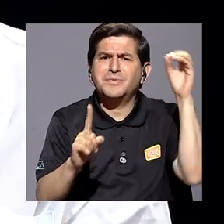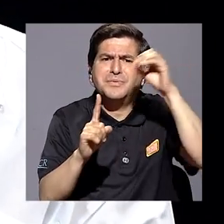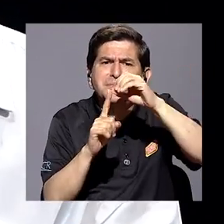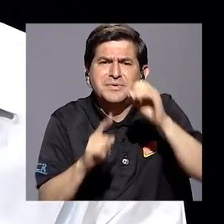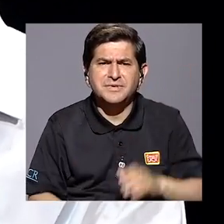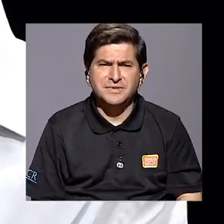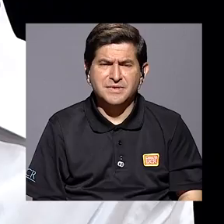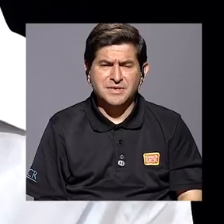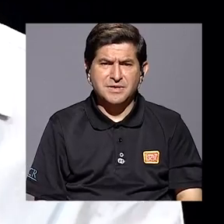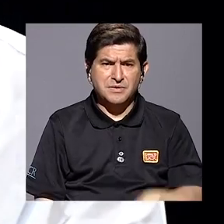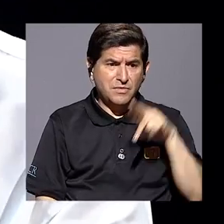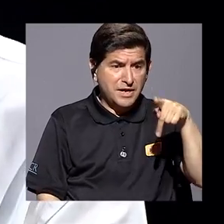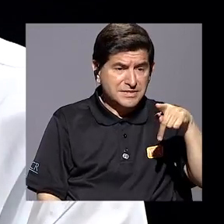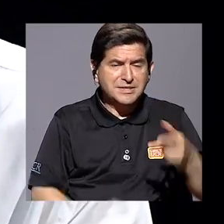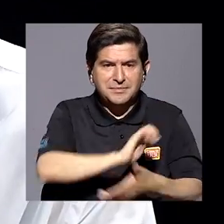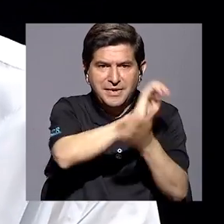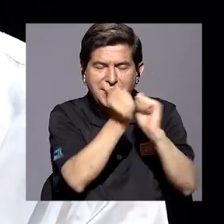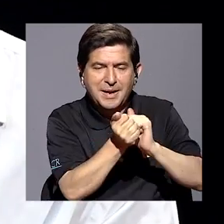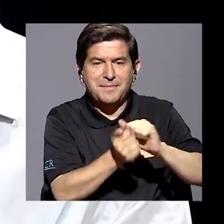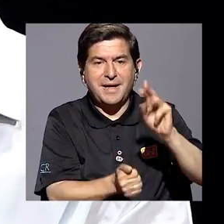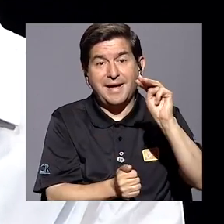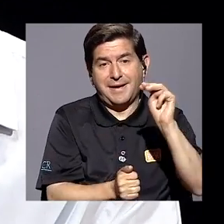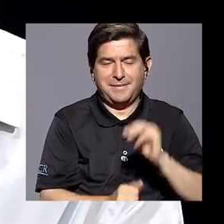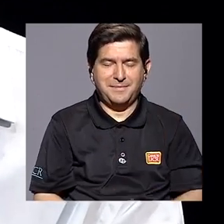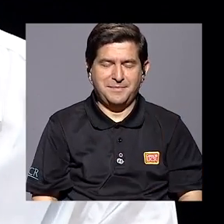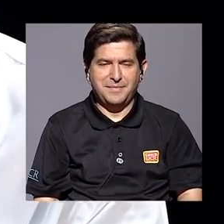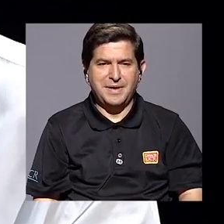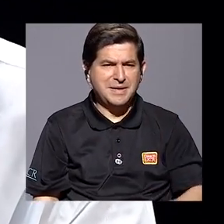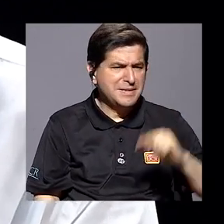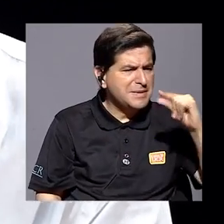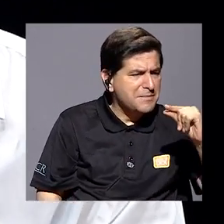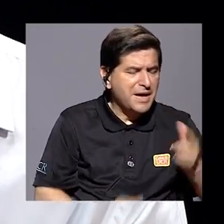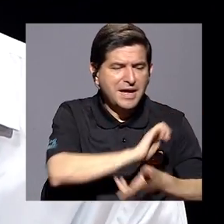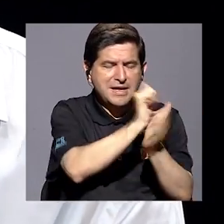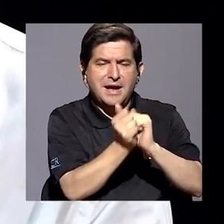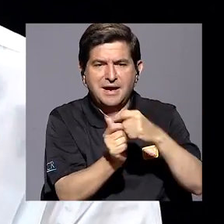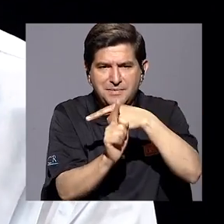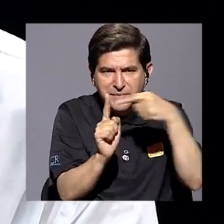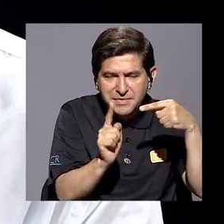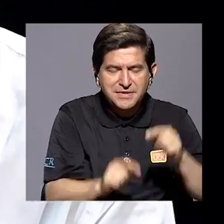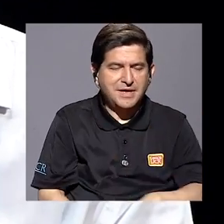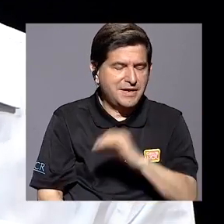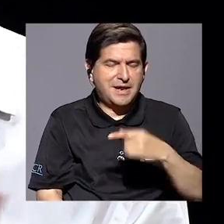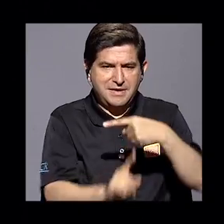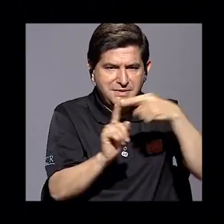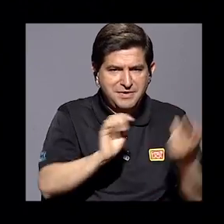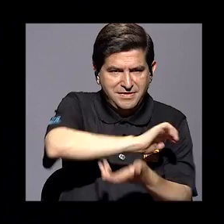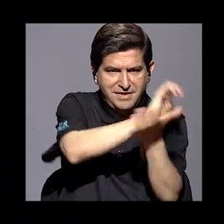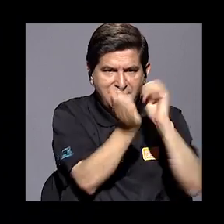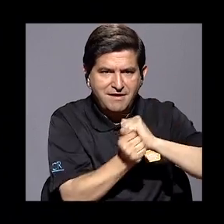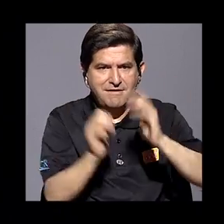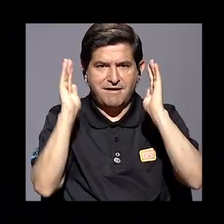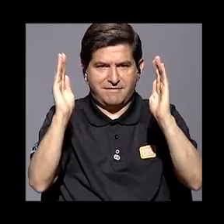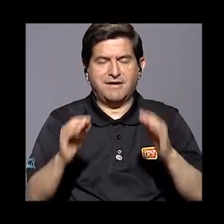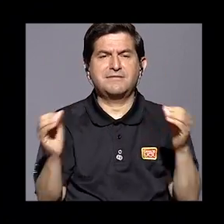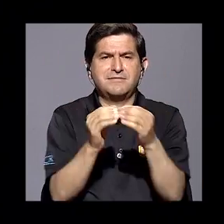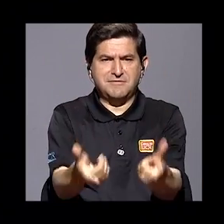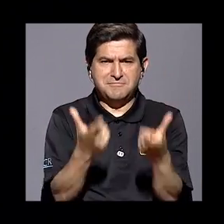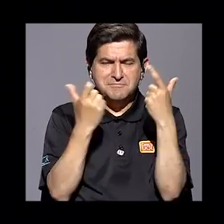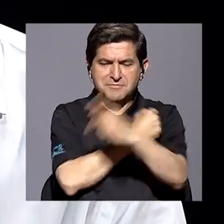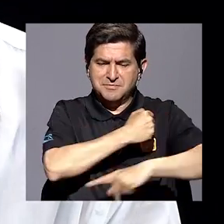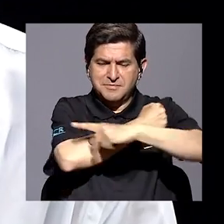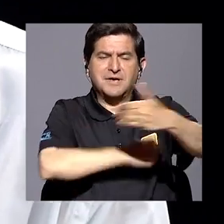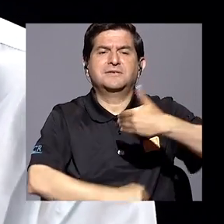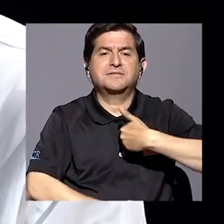debería hacer que la paz se ame verdad la pequeña pase a mediana y la mediana para sea grande empezar a generar mayor riqueza